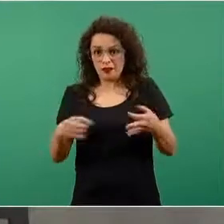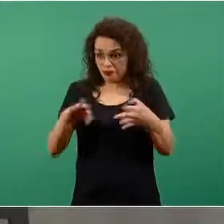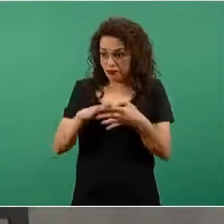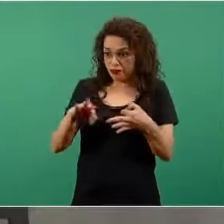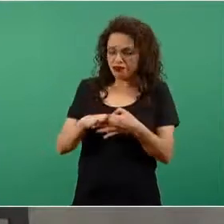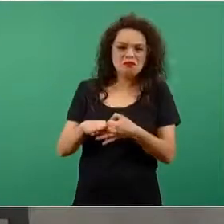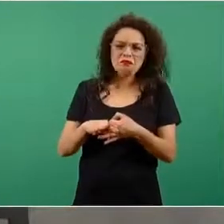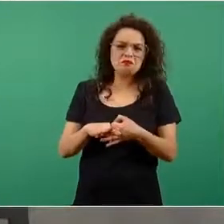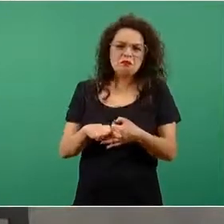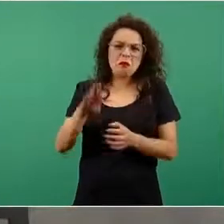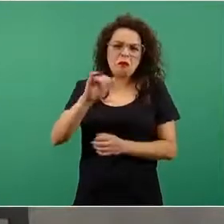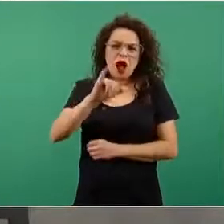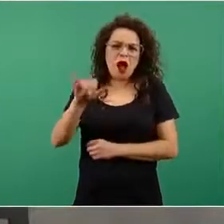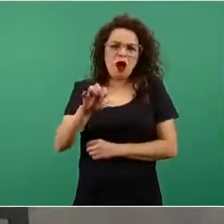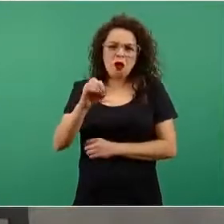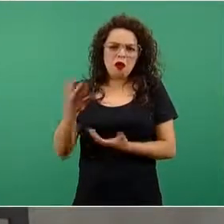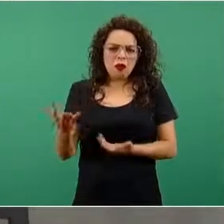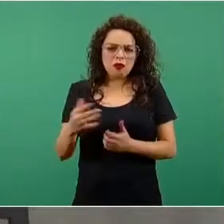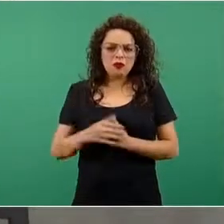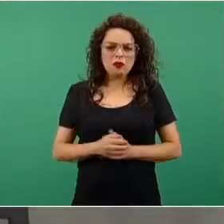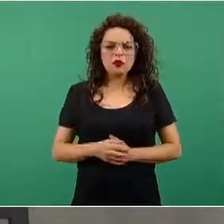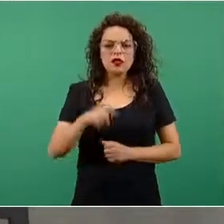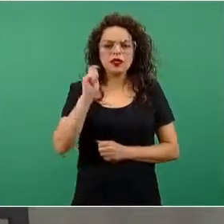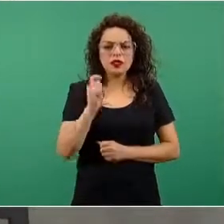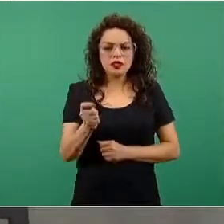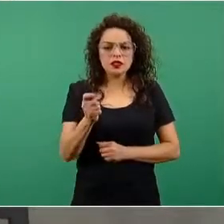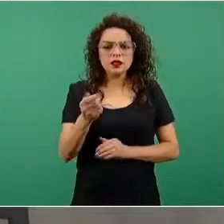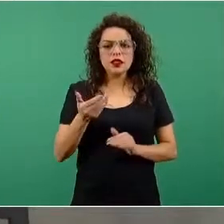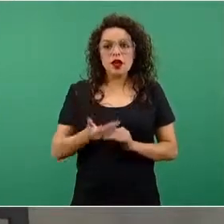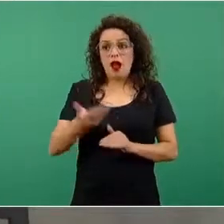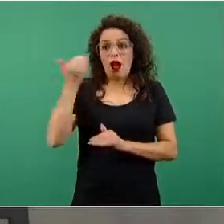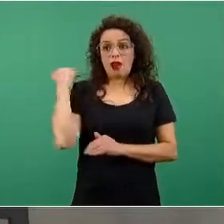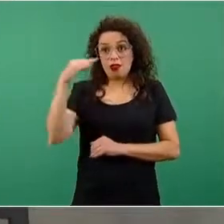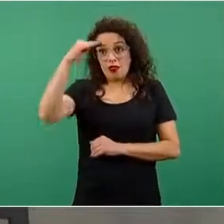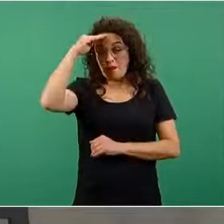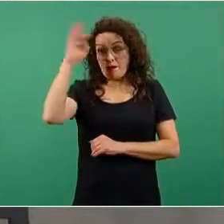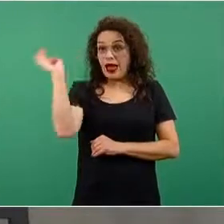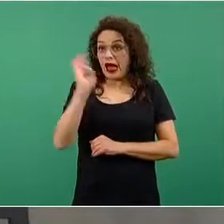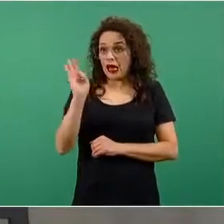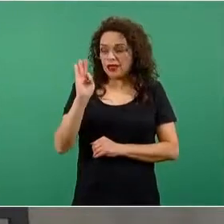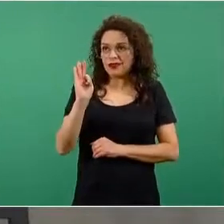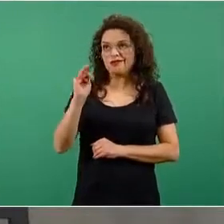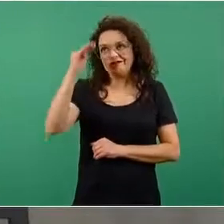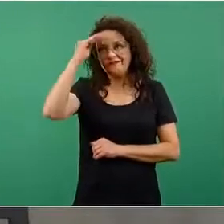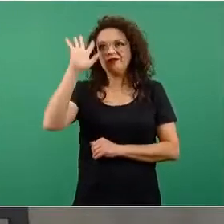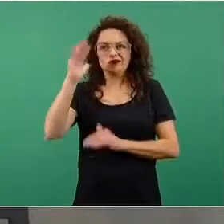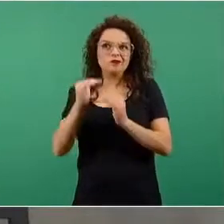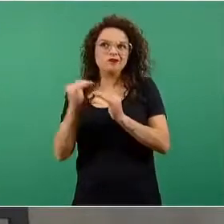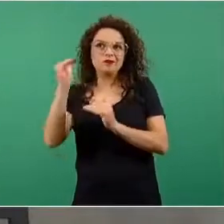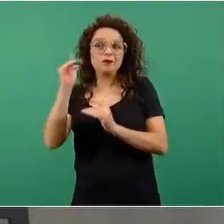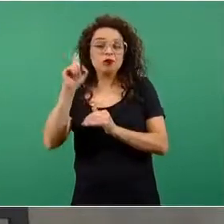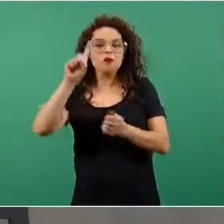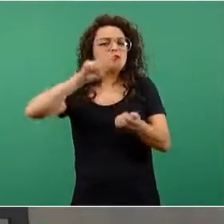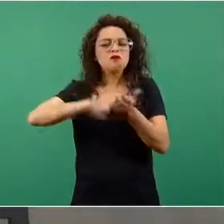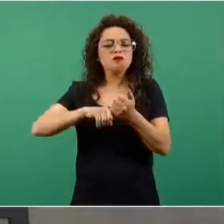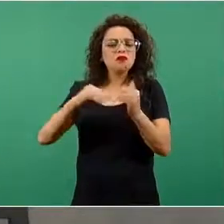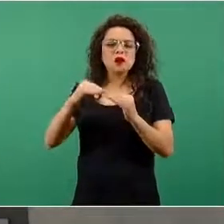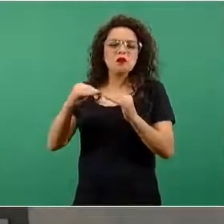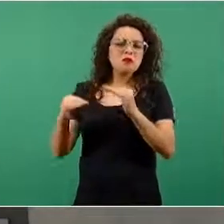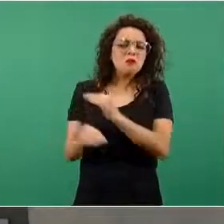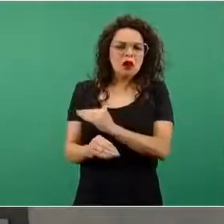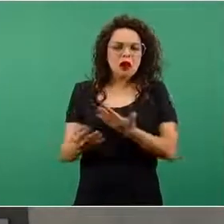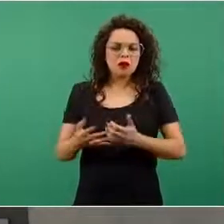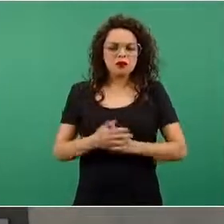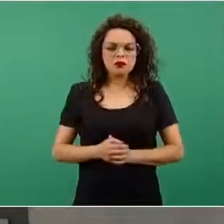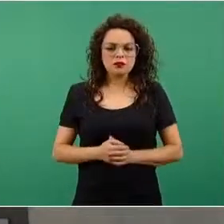considerablemente baja, de hecho más baja de lo que en su momento se podía haber esperado, de acuerdo con los resultados de los ensayos clínicos. Y es semejante,